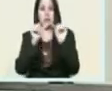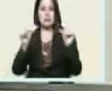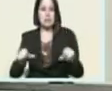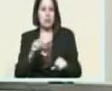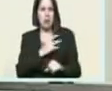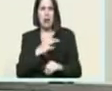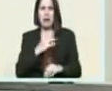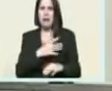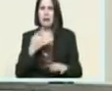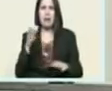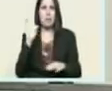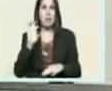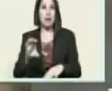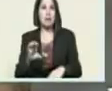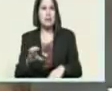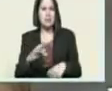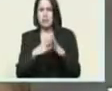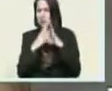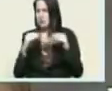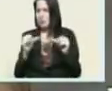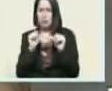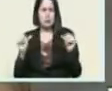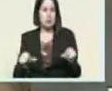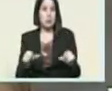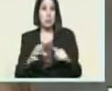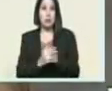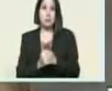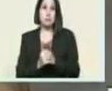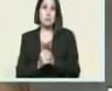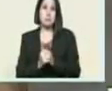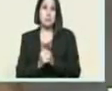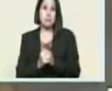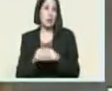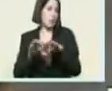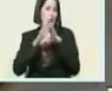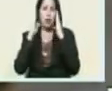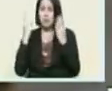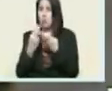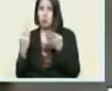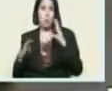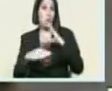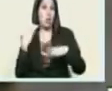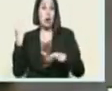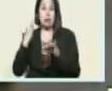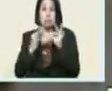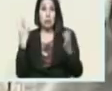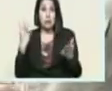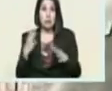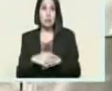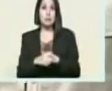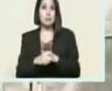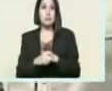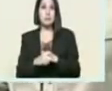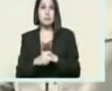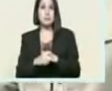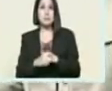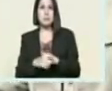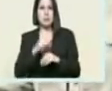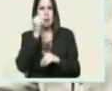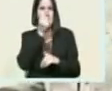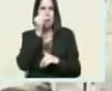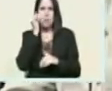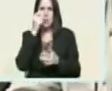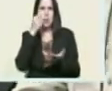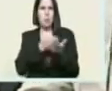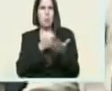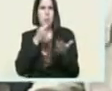del carnet de la patria, a través de todos los sistemas. ¿Cómo es el mundo moderno, afortunadamente? El videopago. El